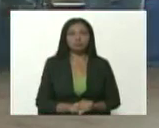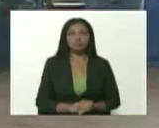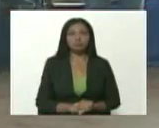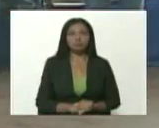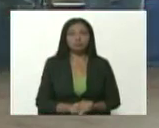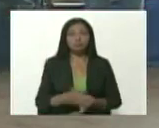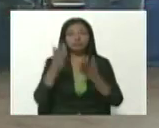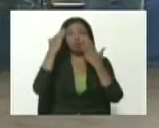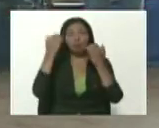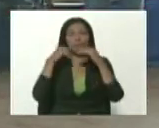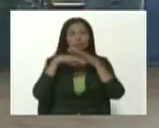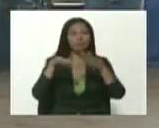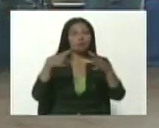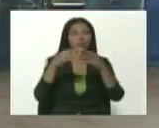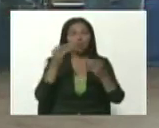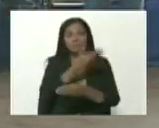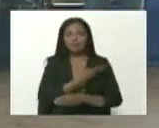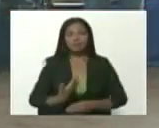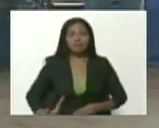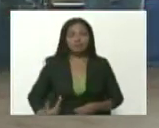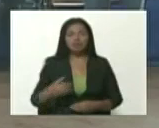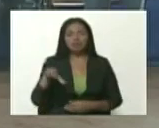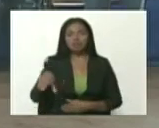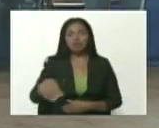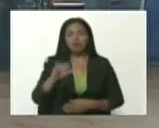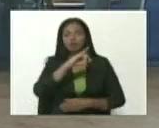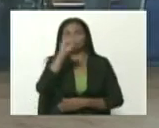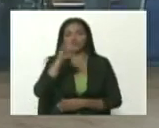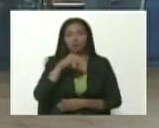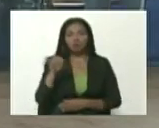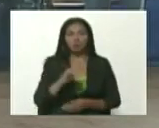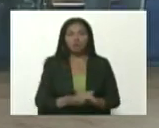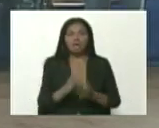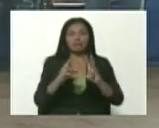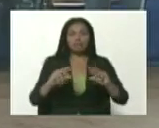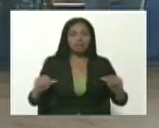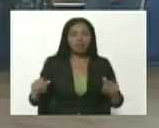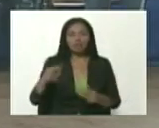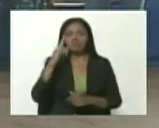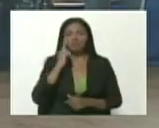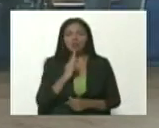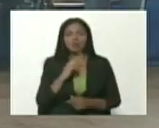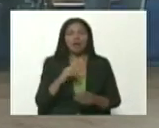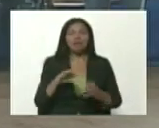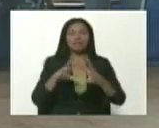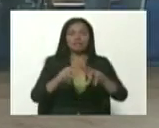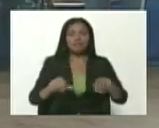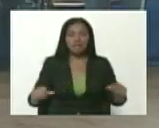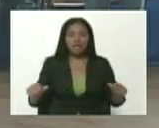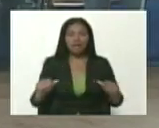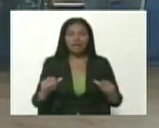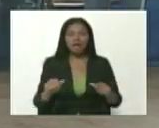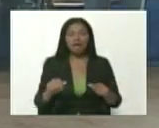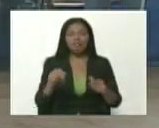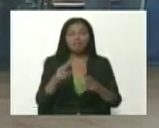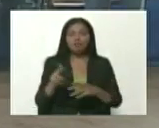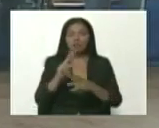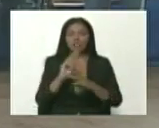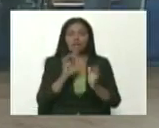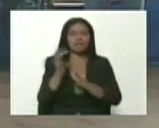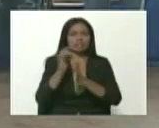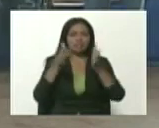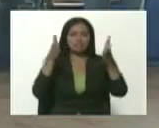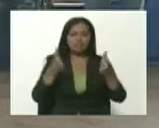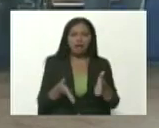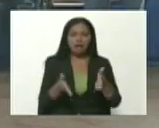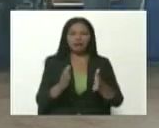Saludos y bendiciones, camarada presidente del estado Zulia, tierra de Bolívar, tierra de Urdaneta, tierra cristiana, camarada